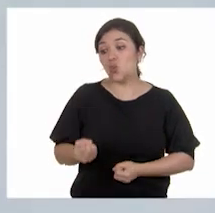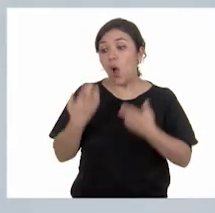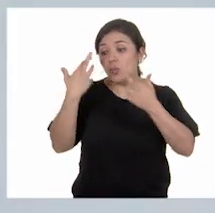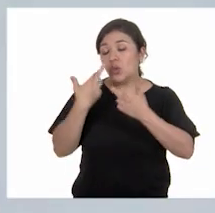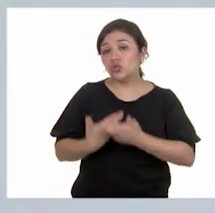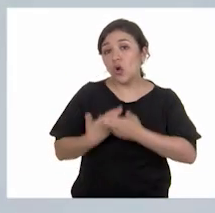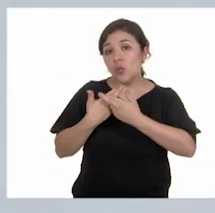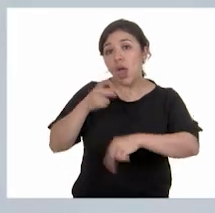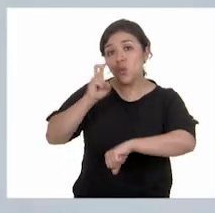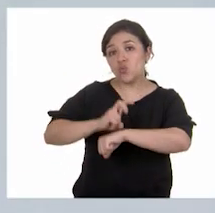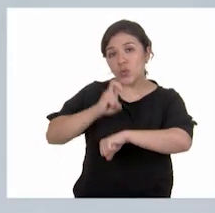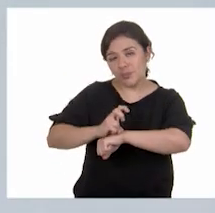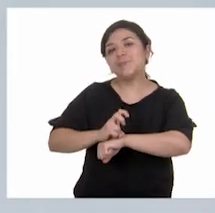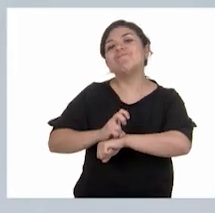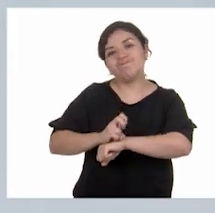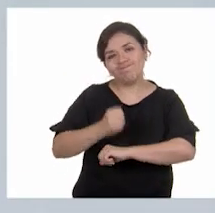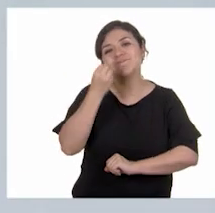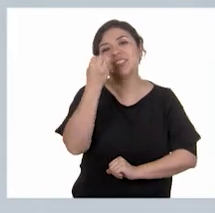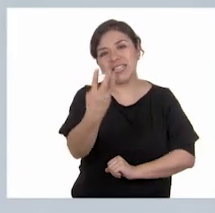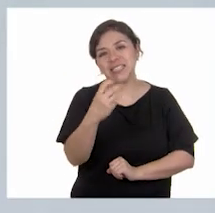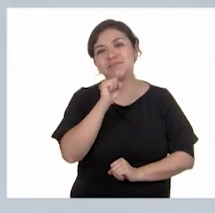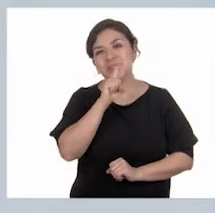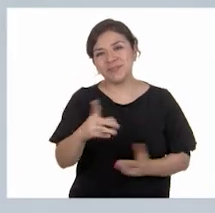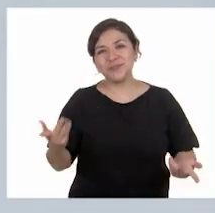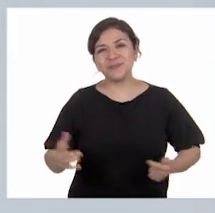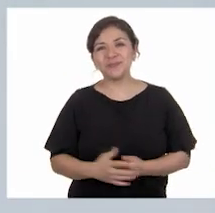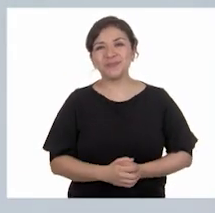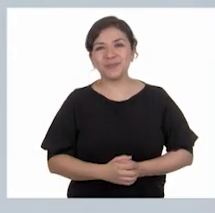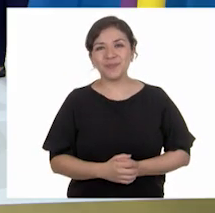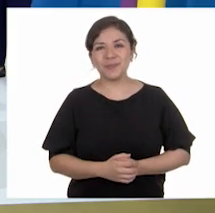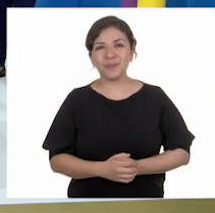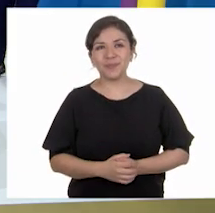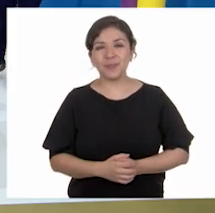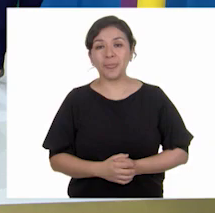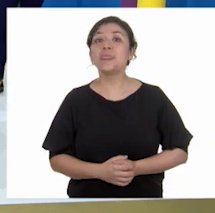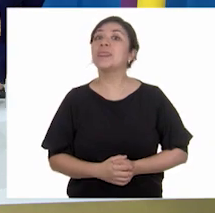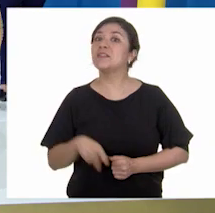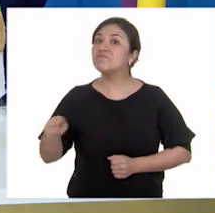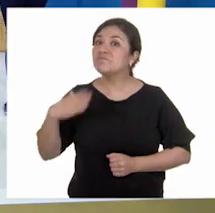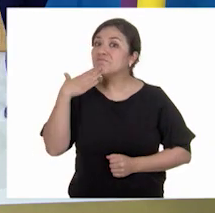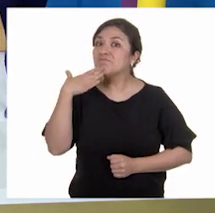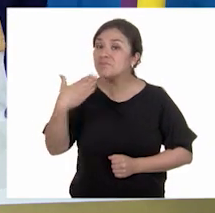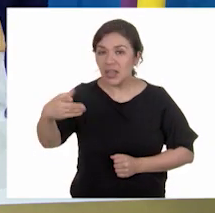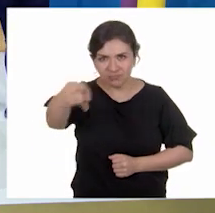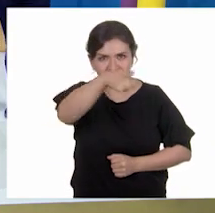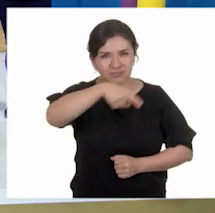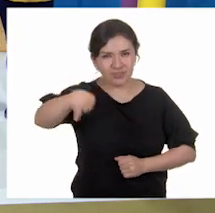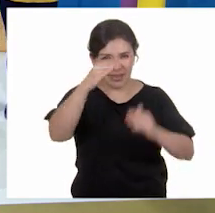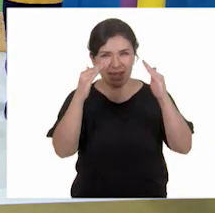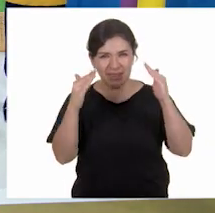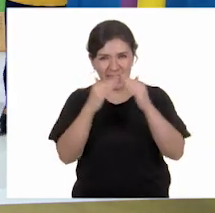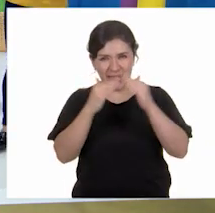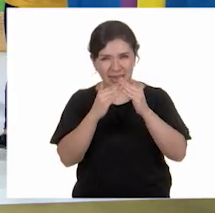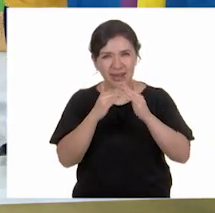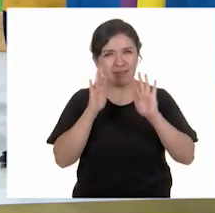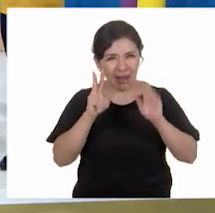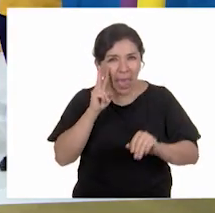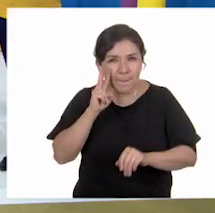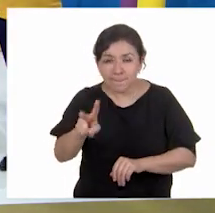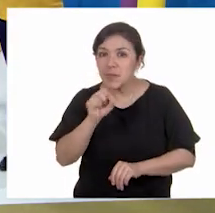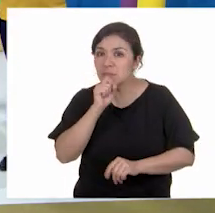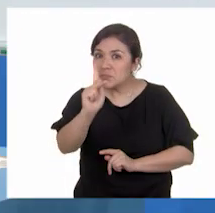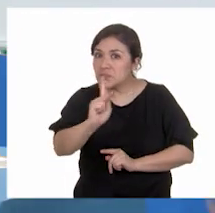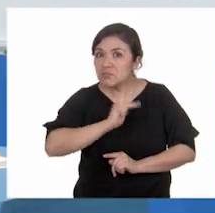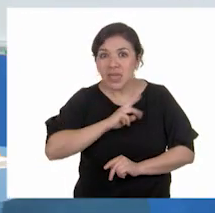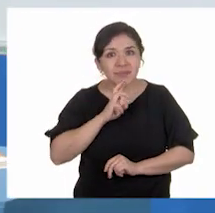sobrantes serían 3. ¡Wow! ¡Excelente! Ustedes que están en casa, ¿obtuvieron los